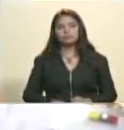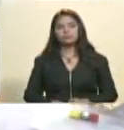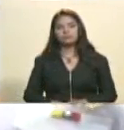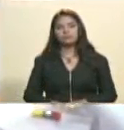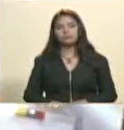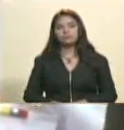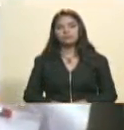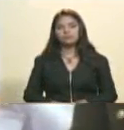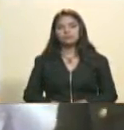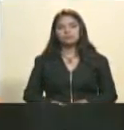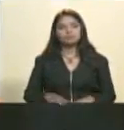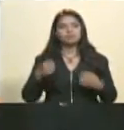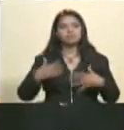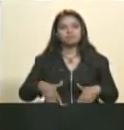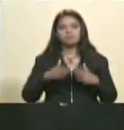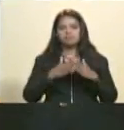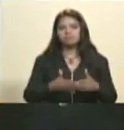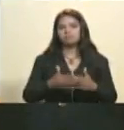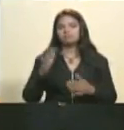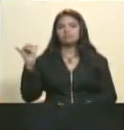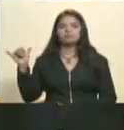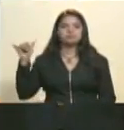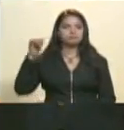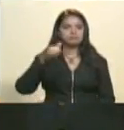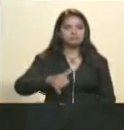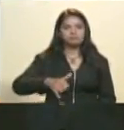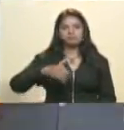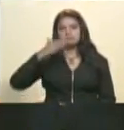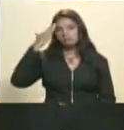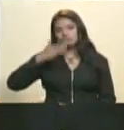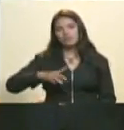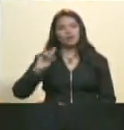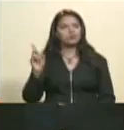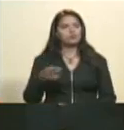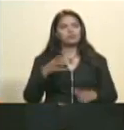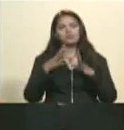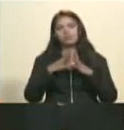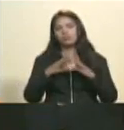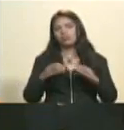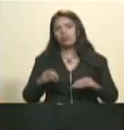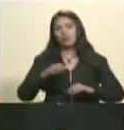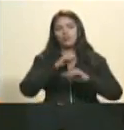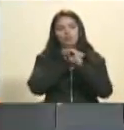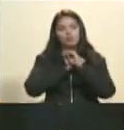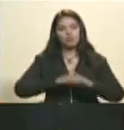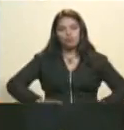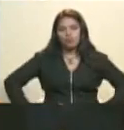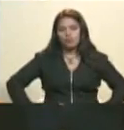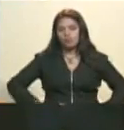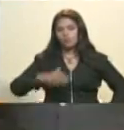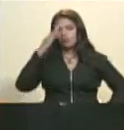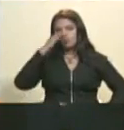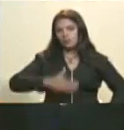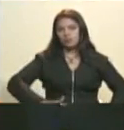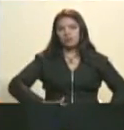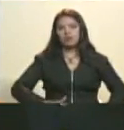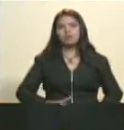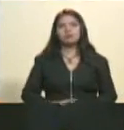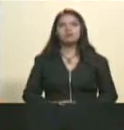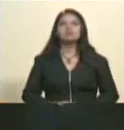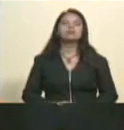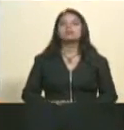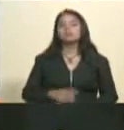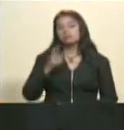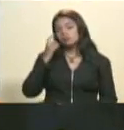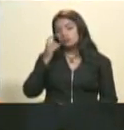la Armada Bolivariana, la Aviación Militar Bolivariana, nuestra Guardia Nacional Bolivariana, que en los próximos